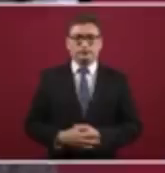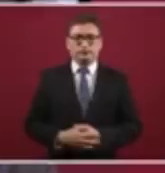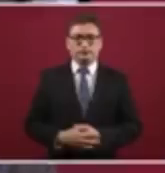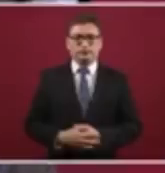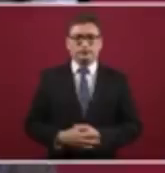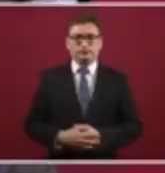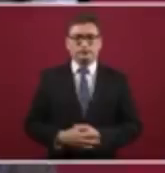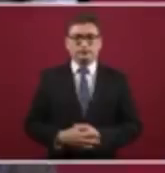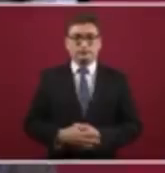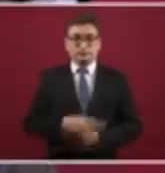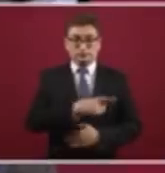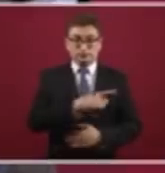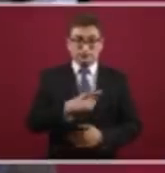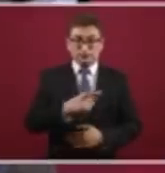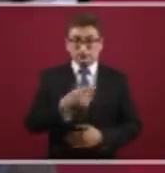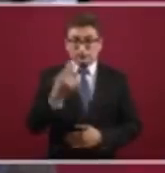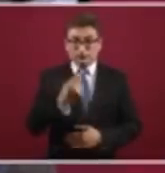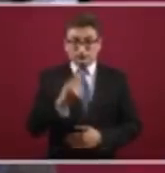ayudarlos